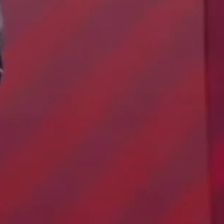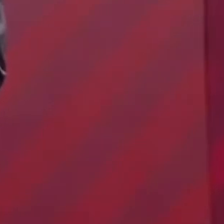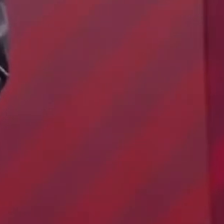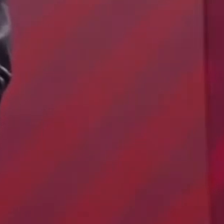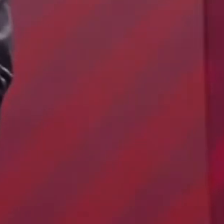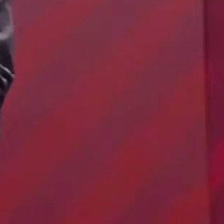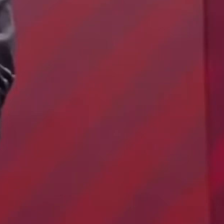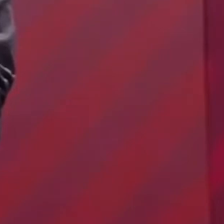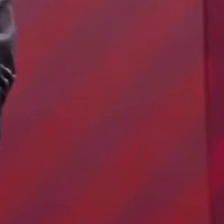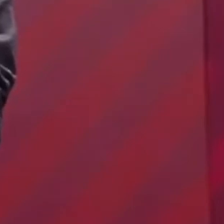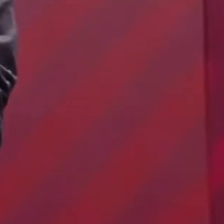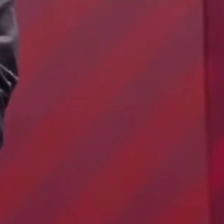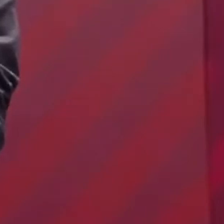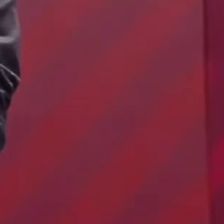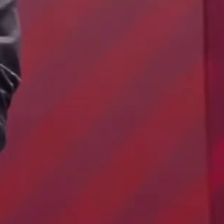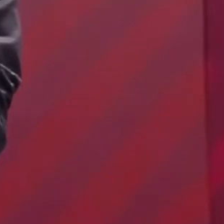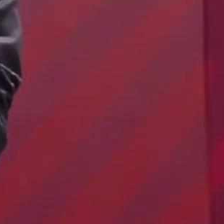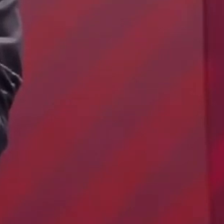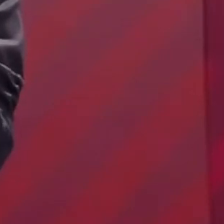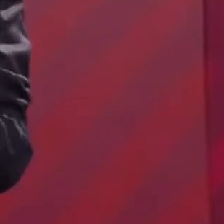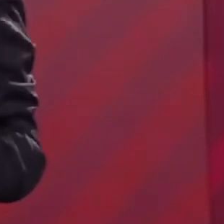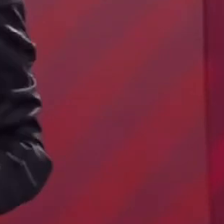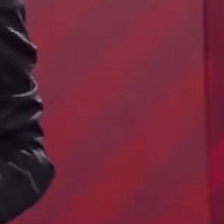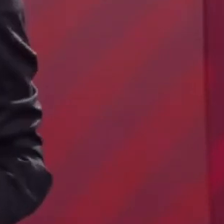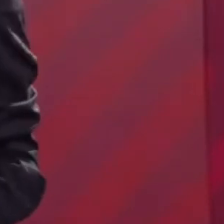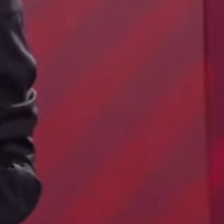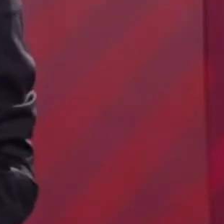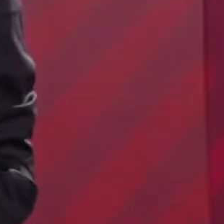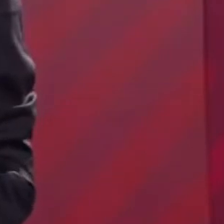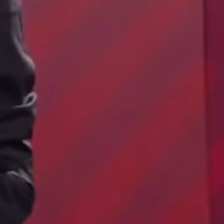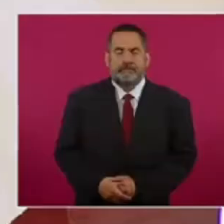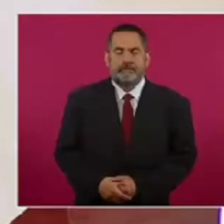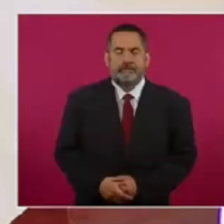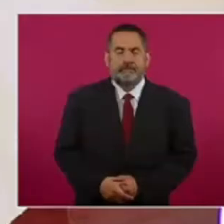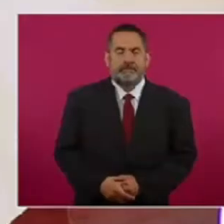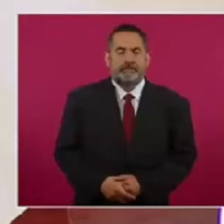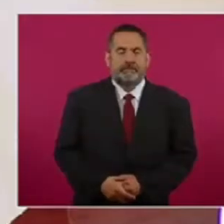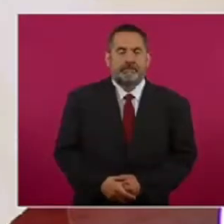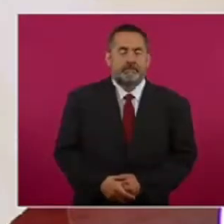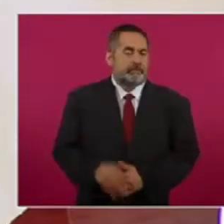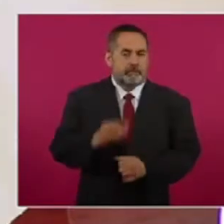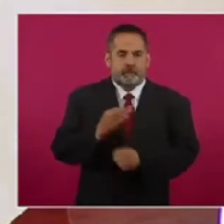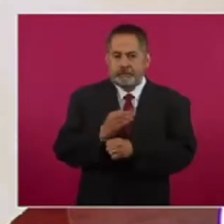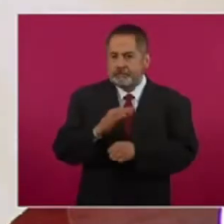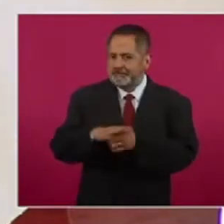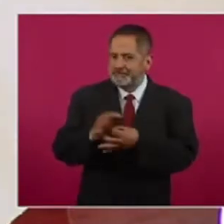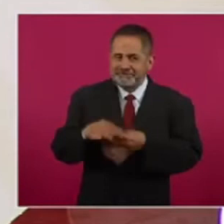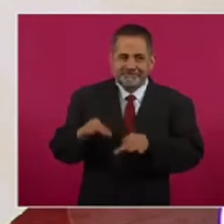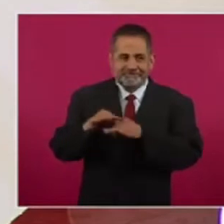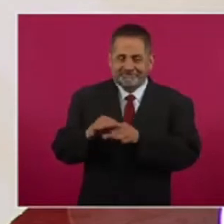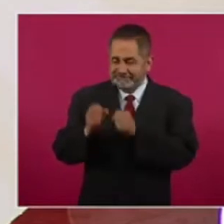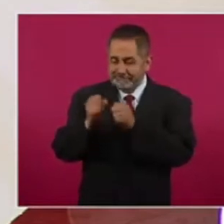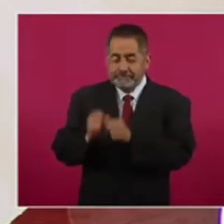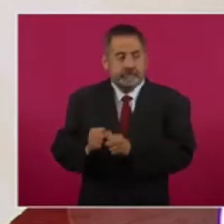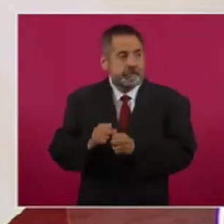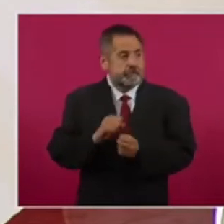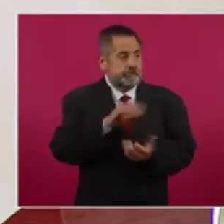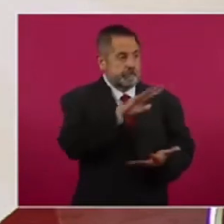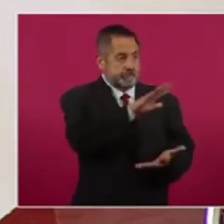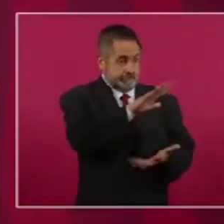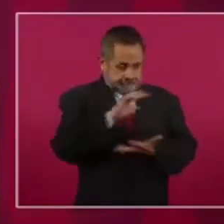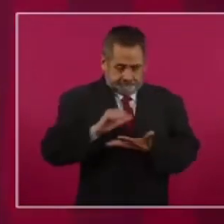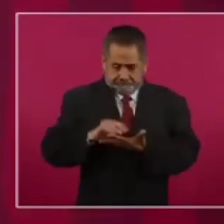es consolidar el sistema de dispersión de recursos. No saben lo